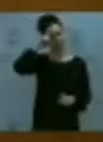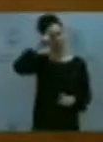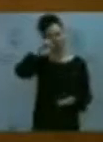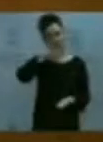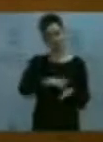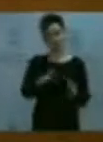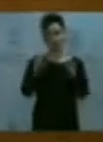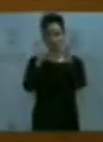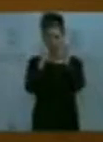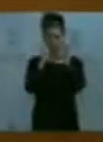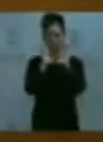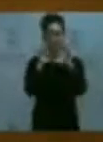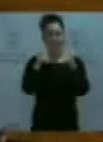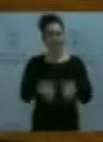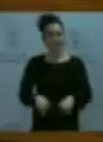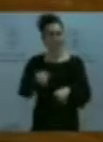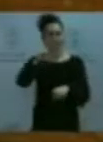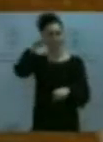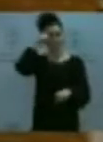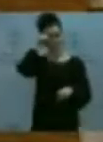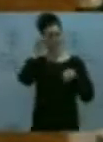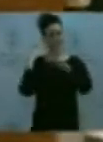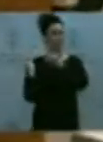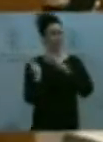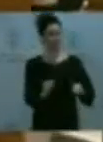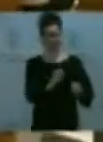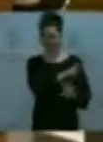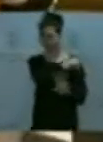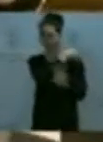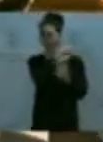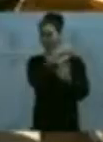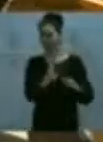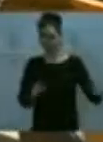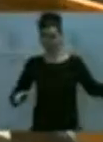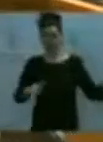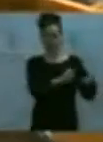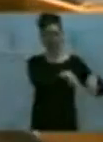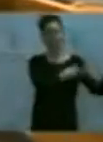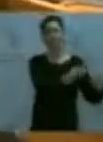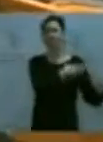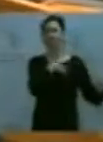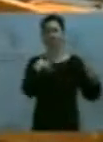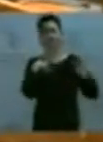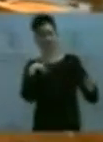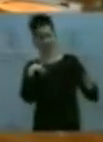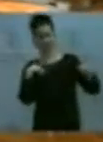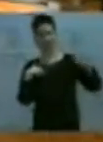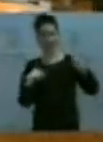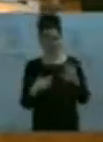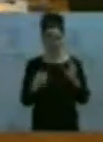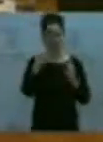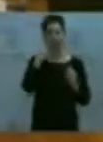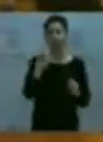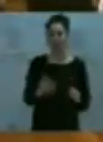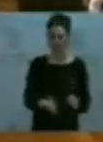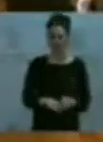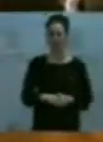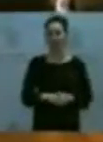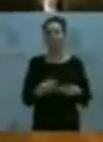autonómica que hoy hasta la izquierda quiere modificar, en ese modelo de financiación autonómica se determinó que